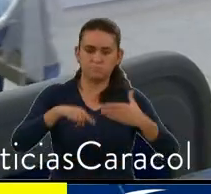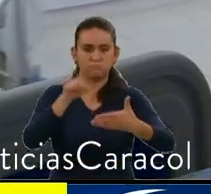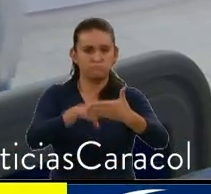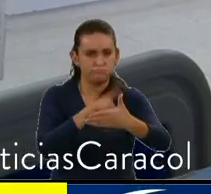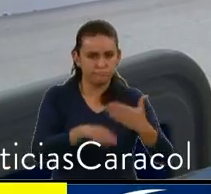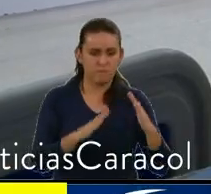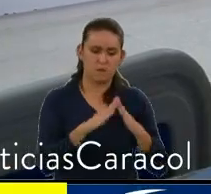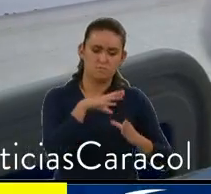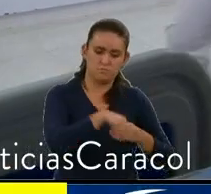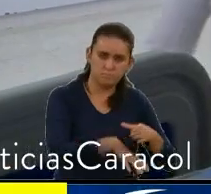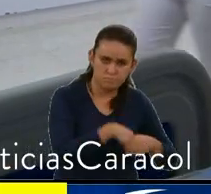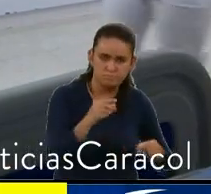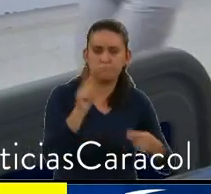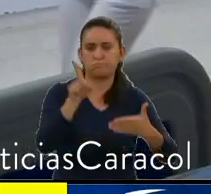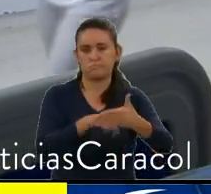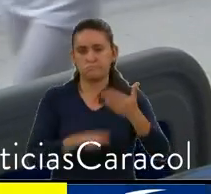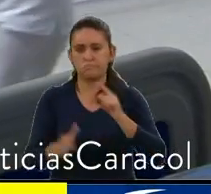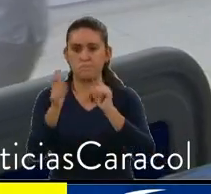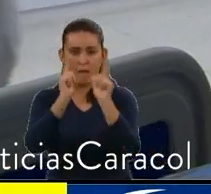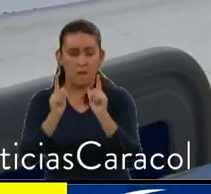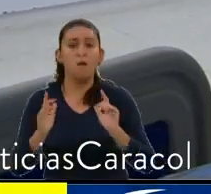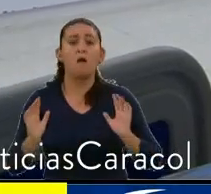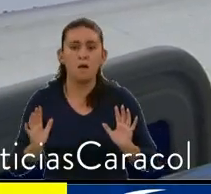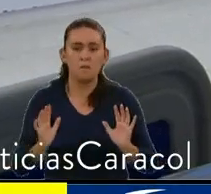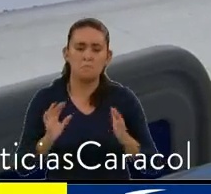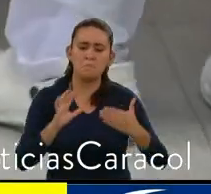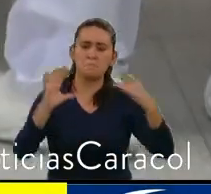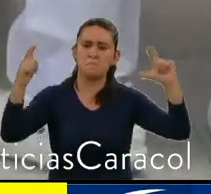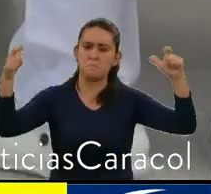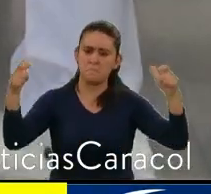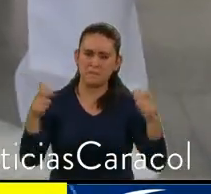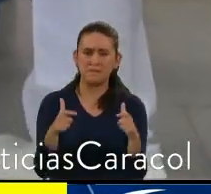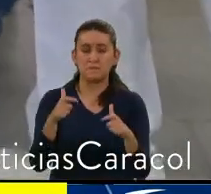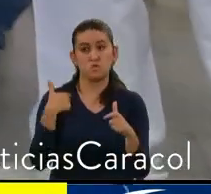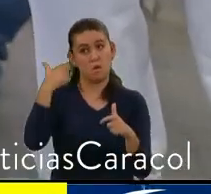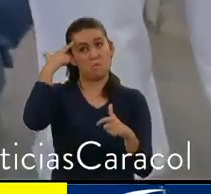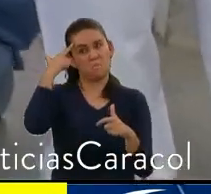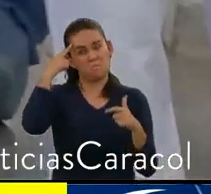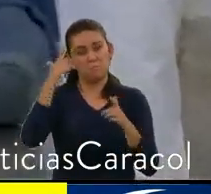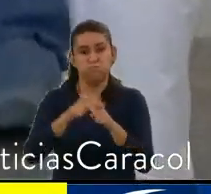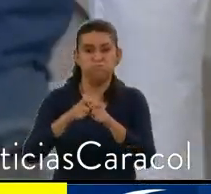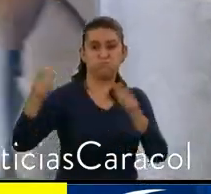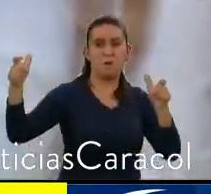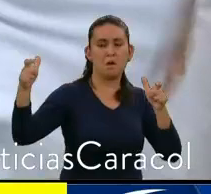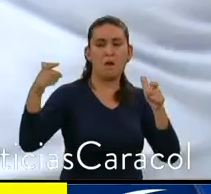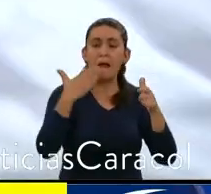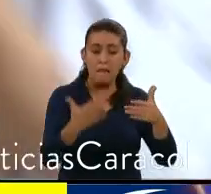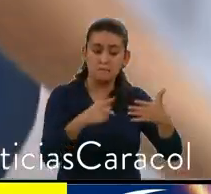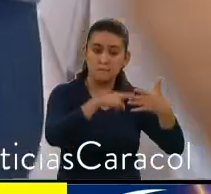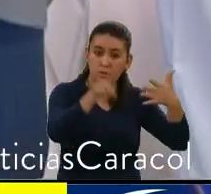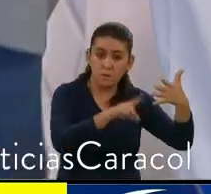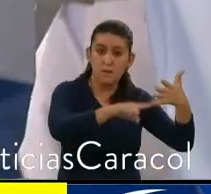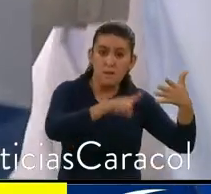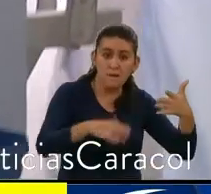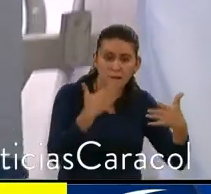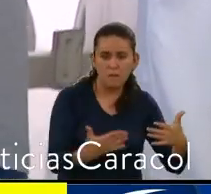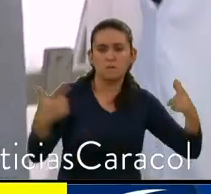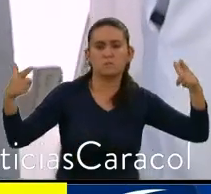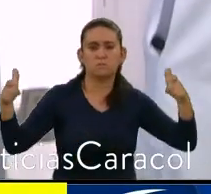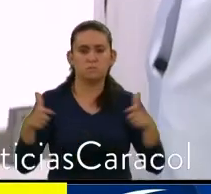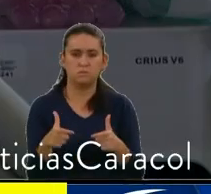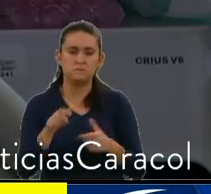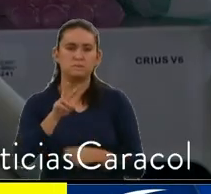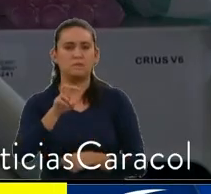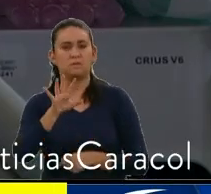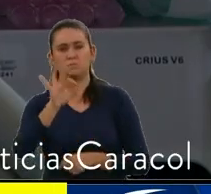reducido al menos el 70% de los contagios que se esperaban para las fechas navideñas, y de esa manera, entonces,